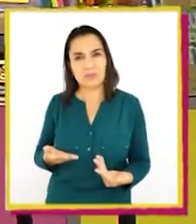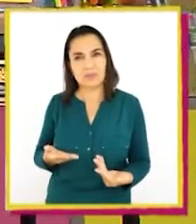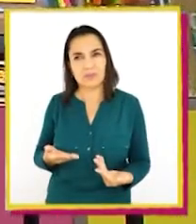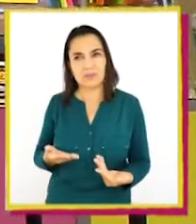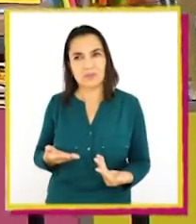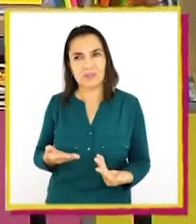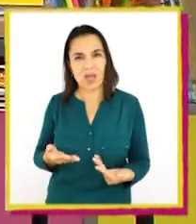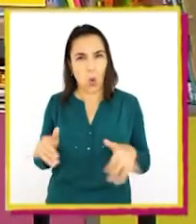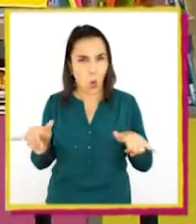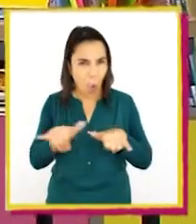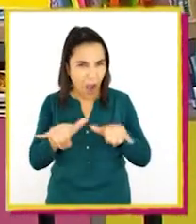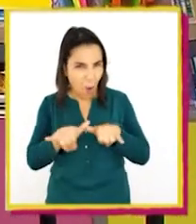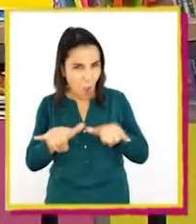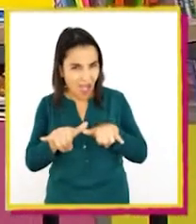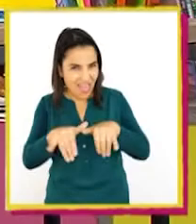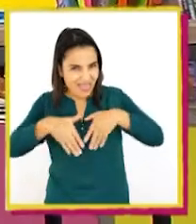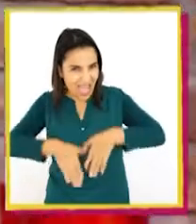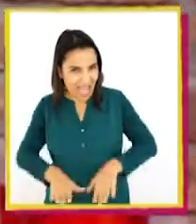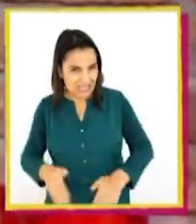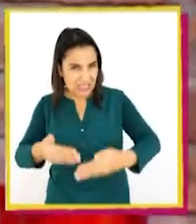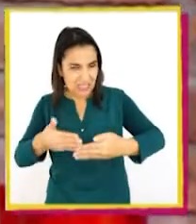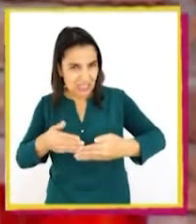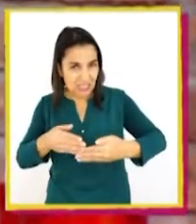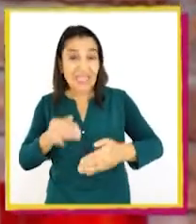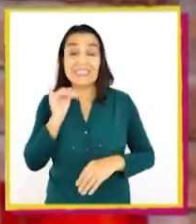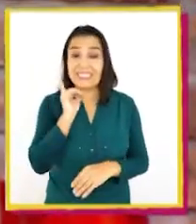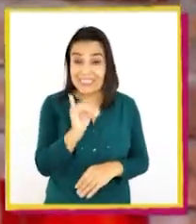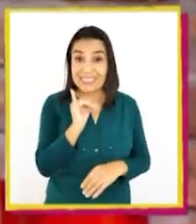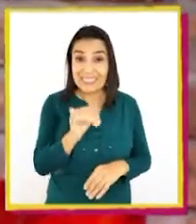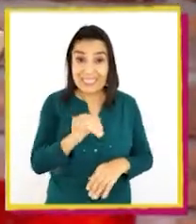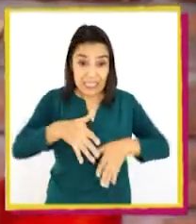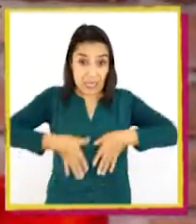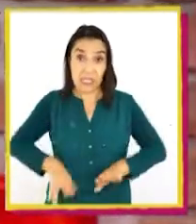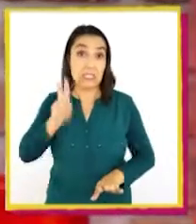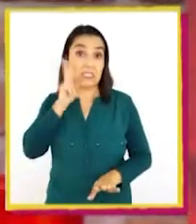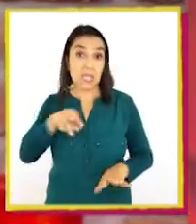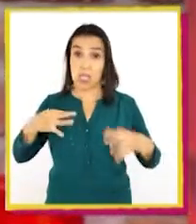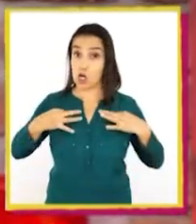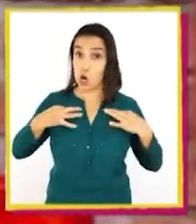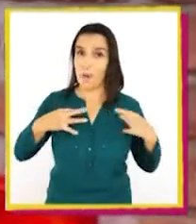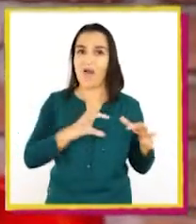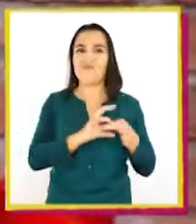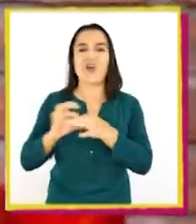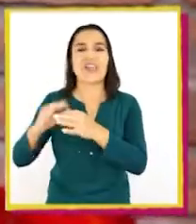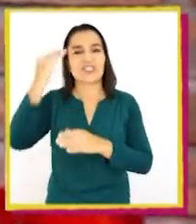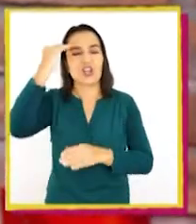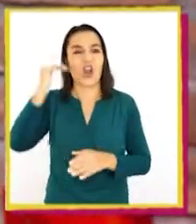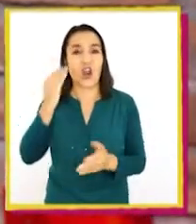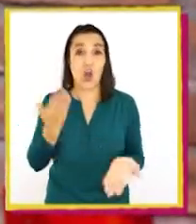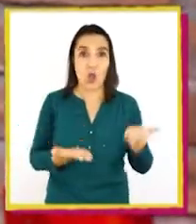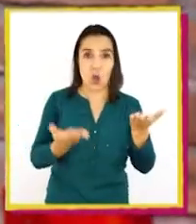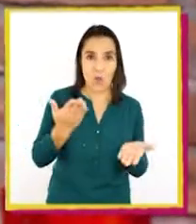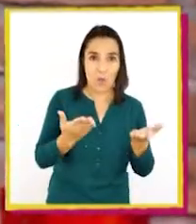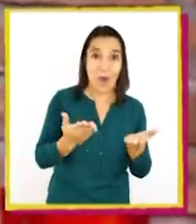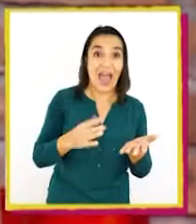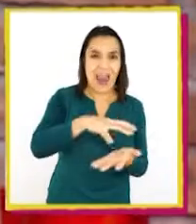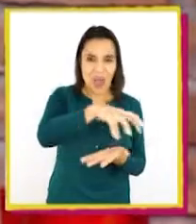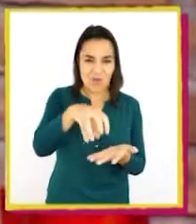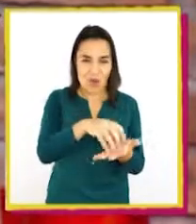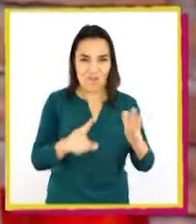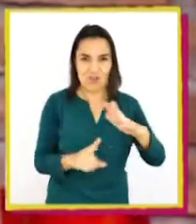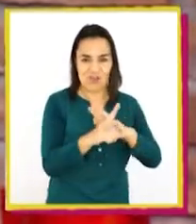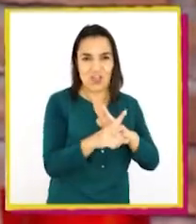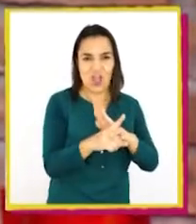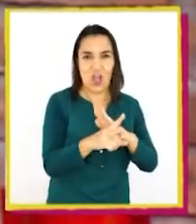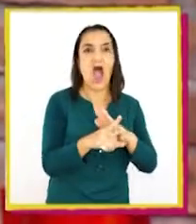¿Cómo nacen las guaguas? ¡Así es! Nacen sin ropa. Por eso Colón compara a los pueblos originarios con los